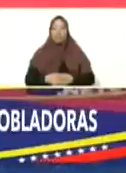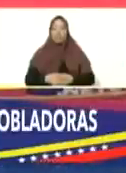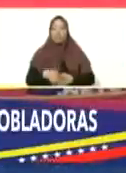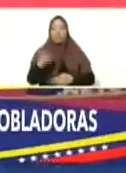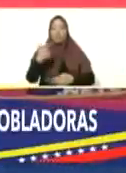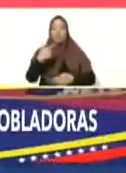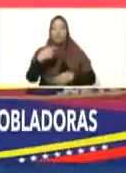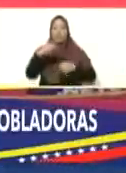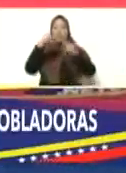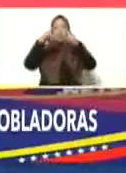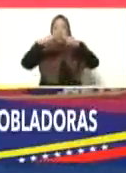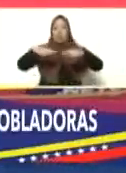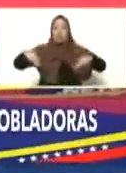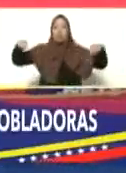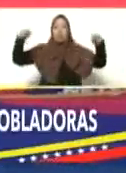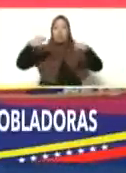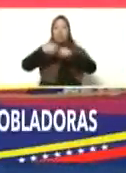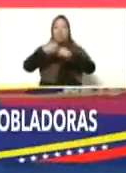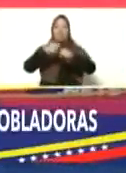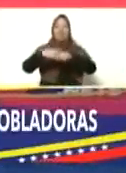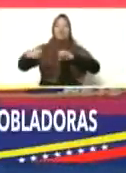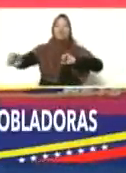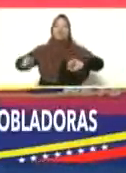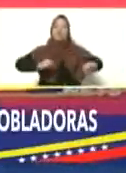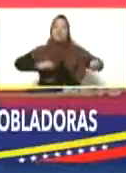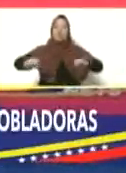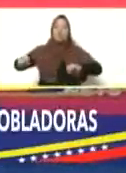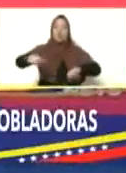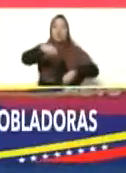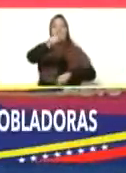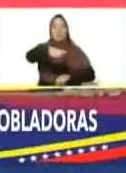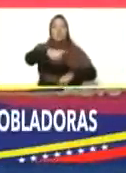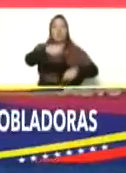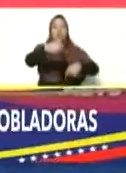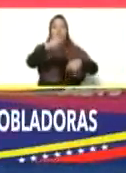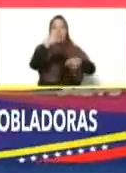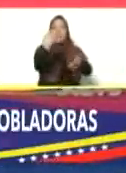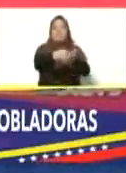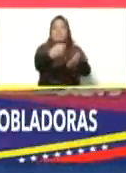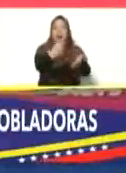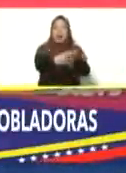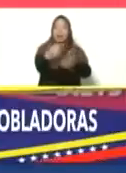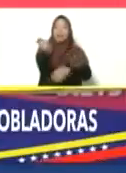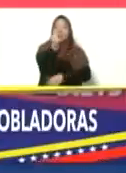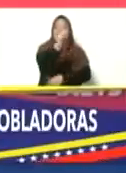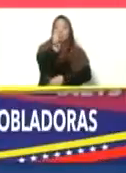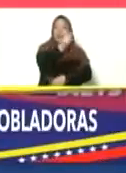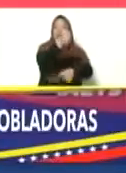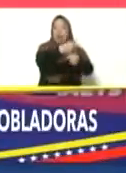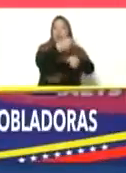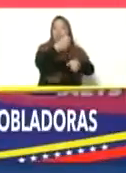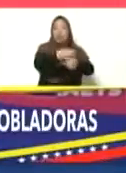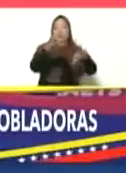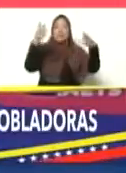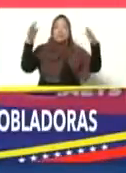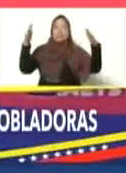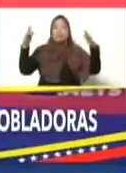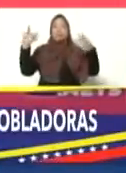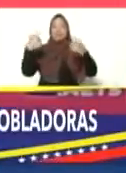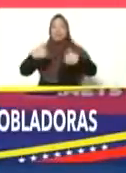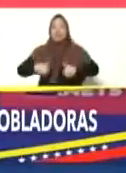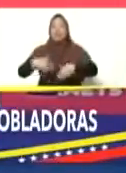campamentos de pioneros movimientos de inquilinos movimiento de trabajadores y trabajadoras